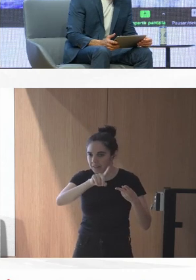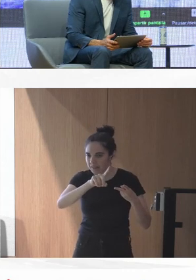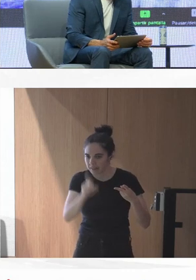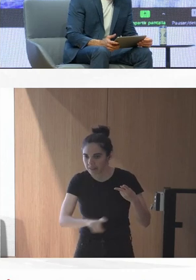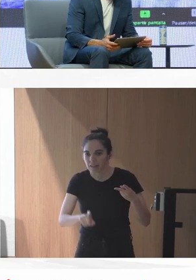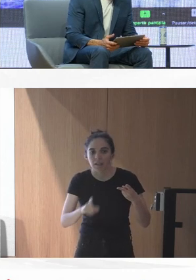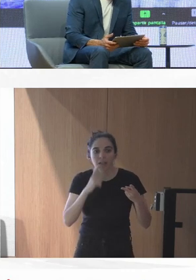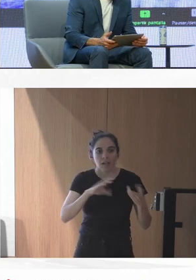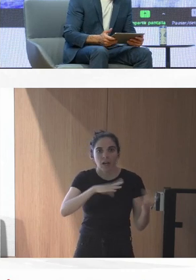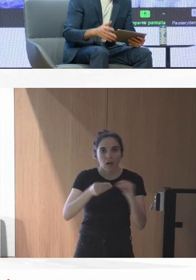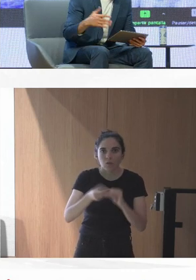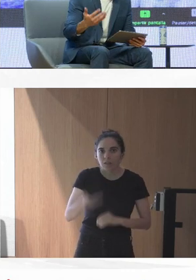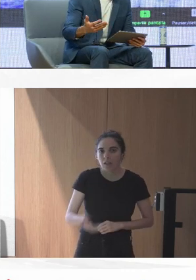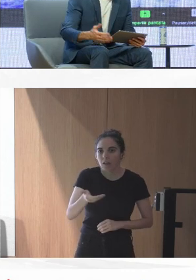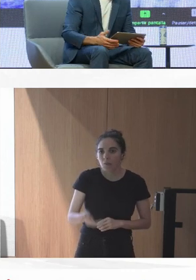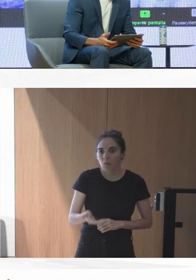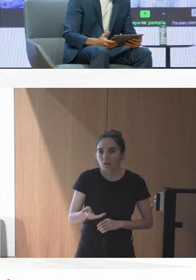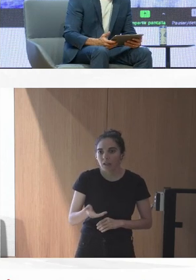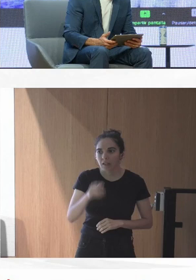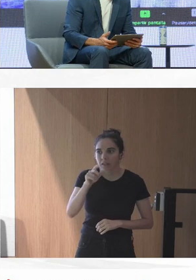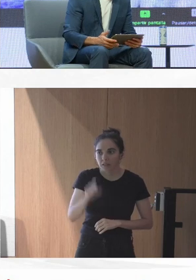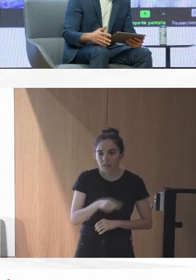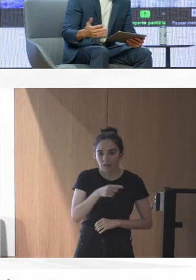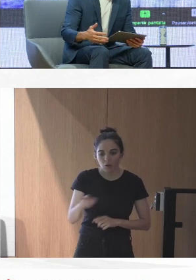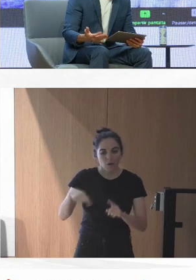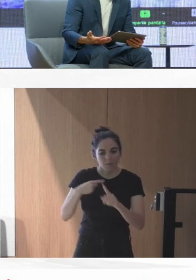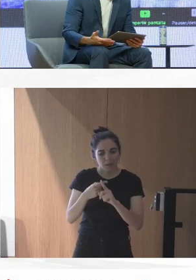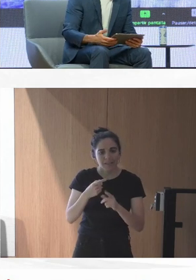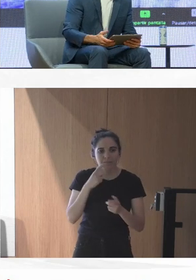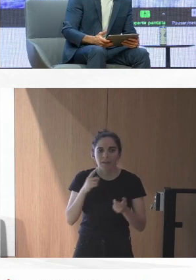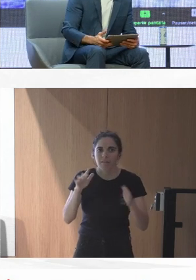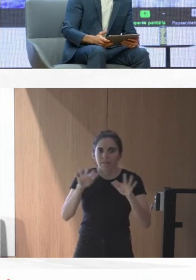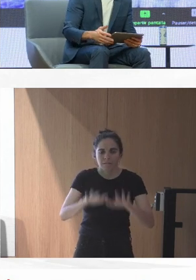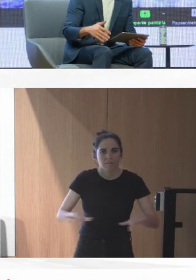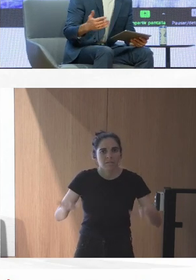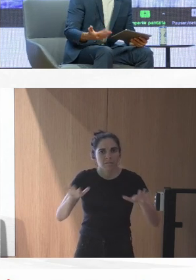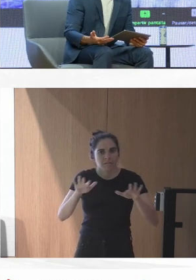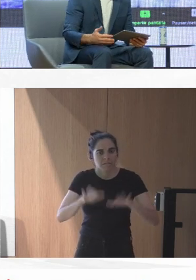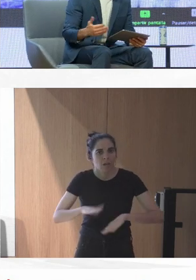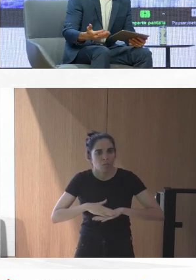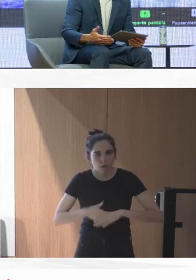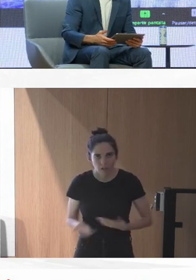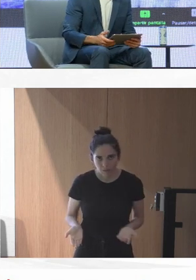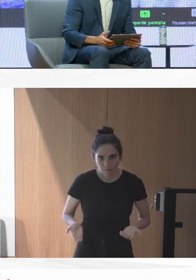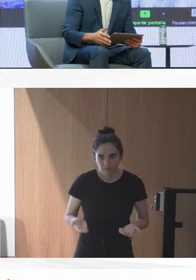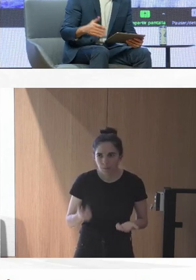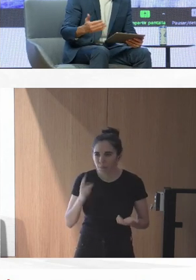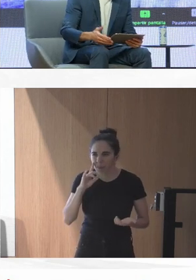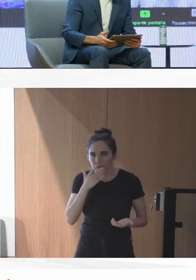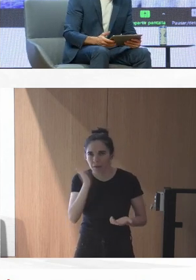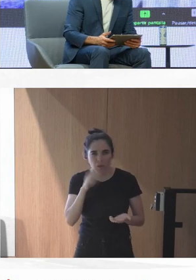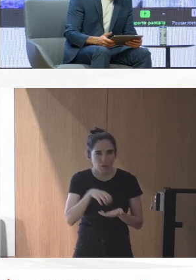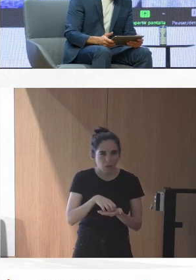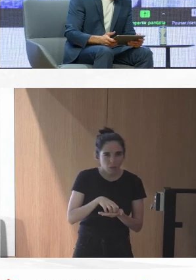importantes, saber si hay avances o por qué tardan tanto estos avances, por qué hay tantas dudas a la hora